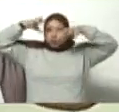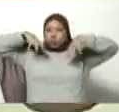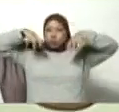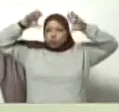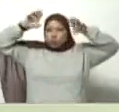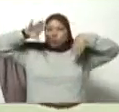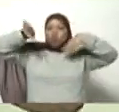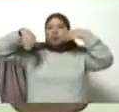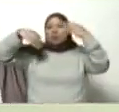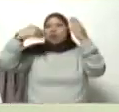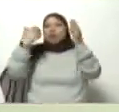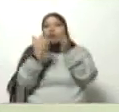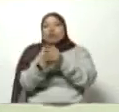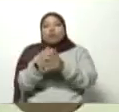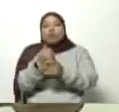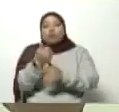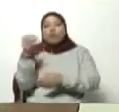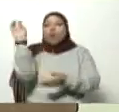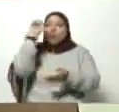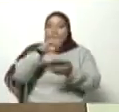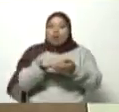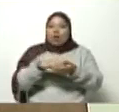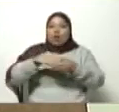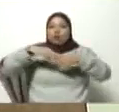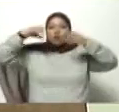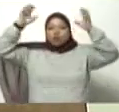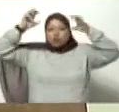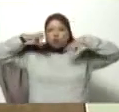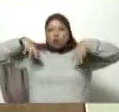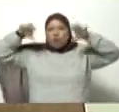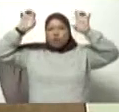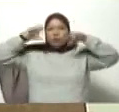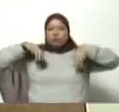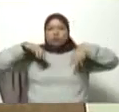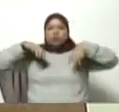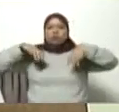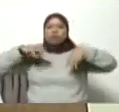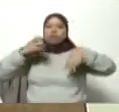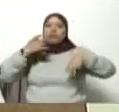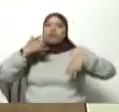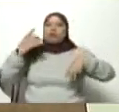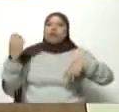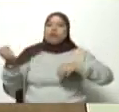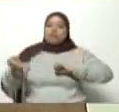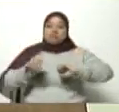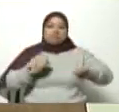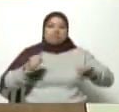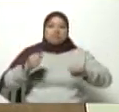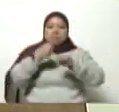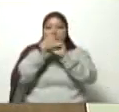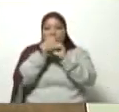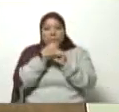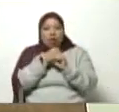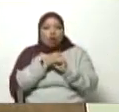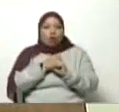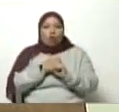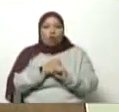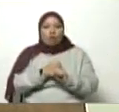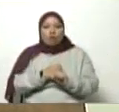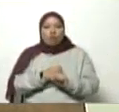Llovió a cántaro, sol, volvió otra vez a llover. Y esa gente ni se movió en Nueva Esparta.